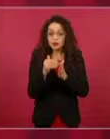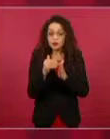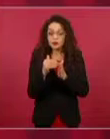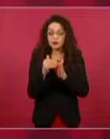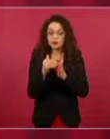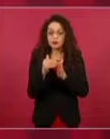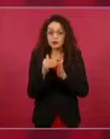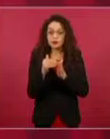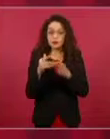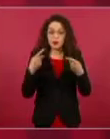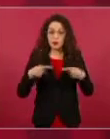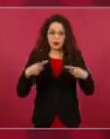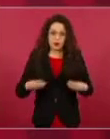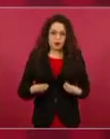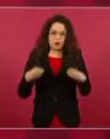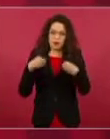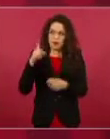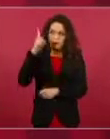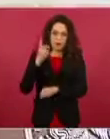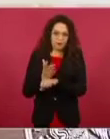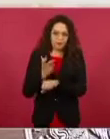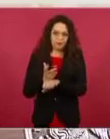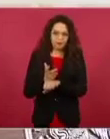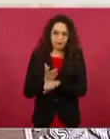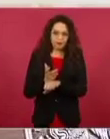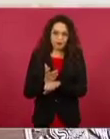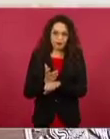que viven en Estados Unidos,